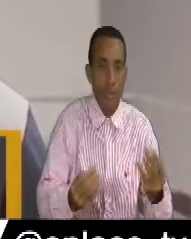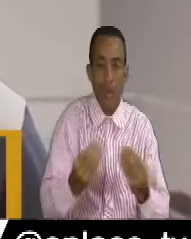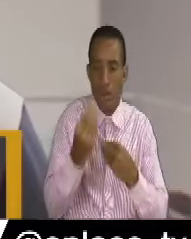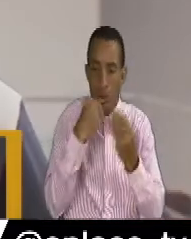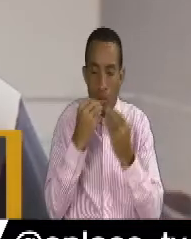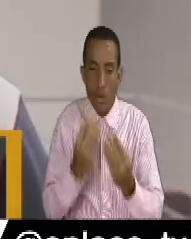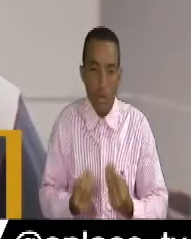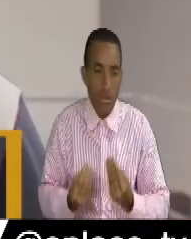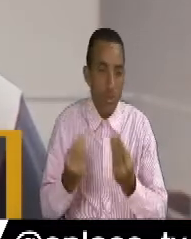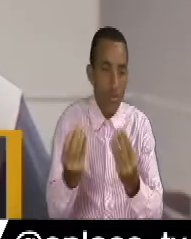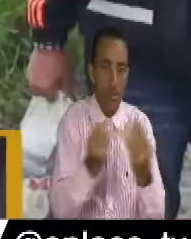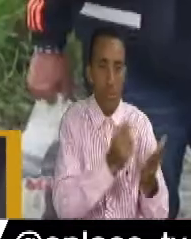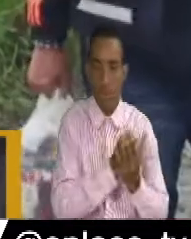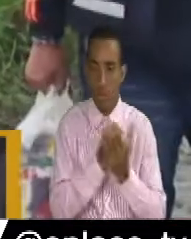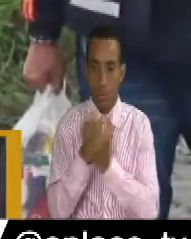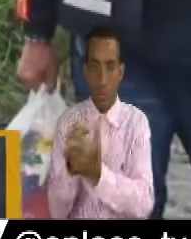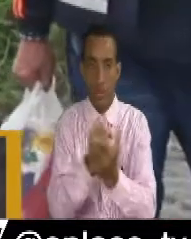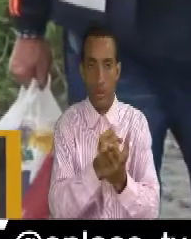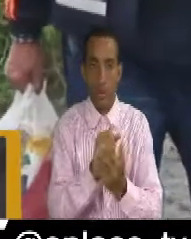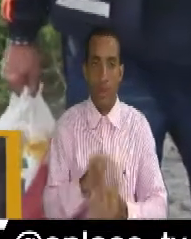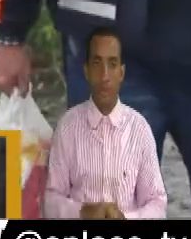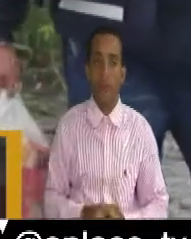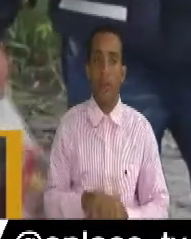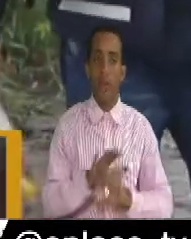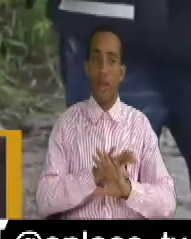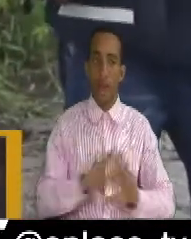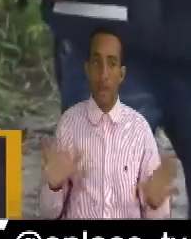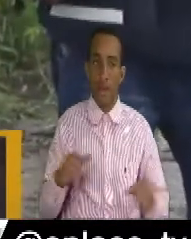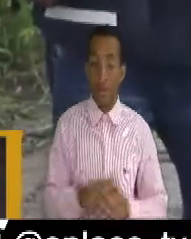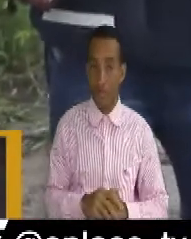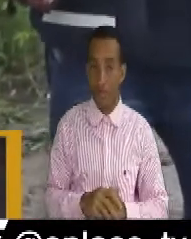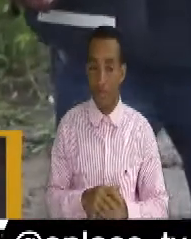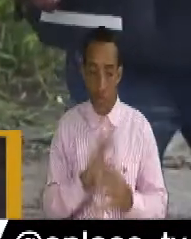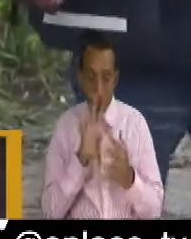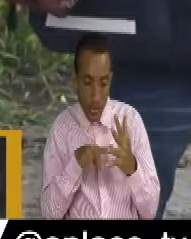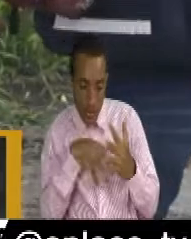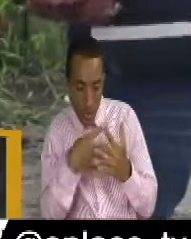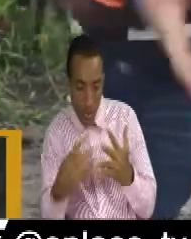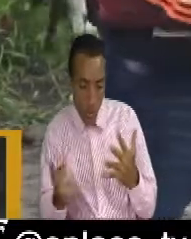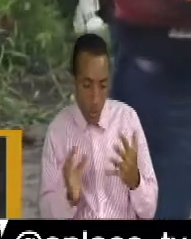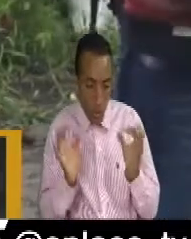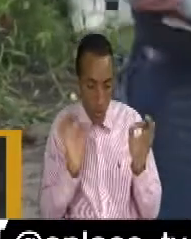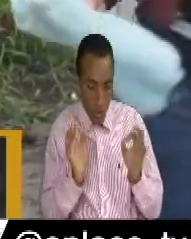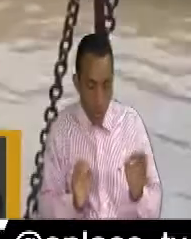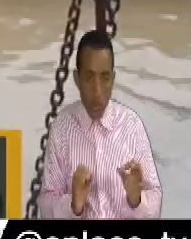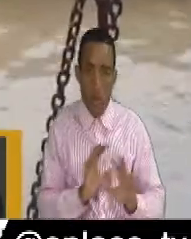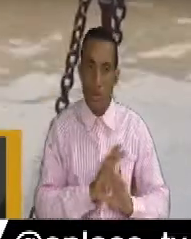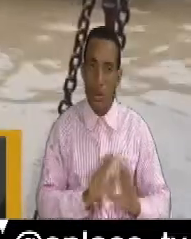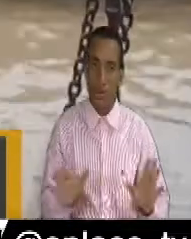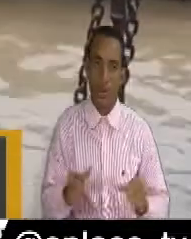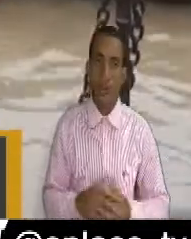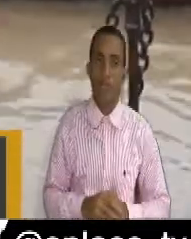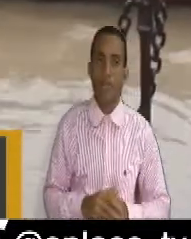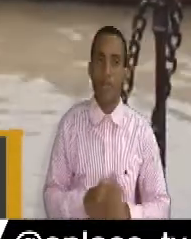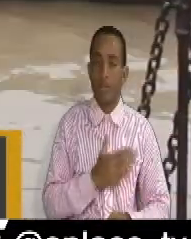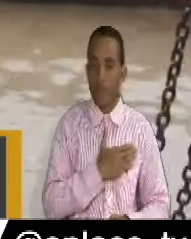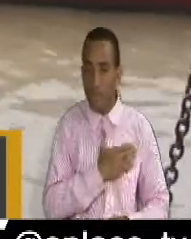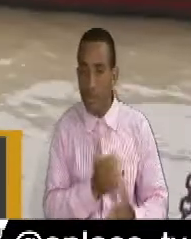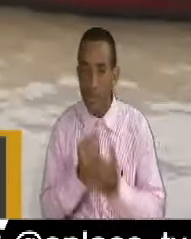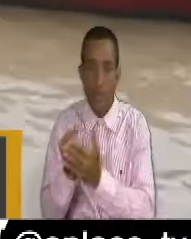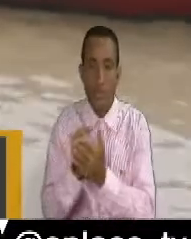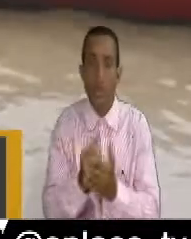ayudas disponibles, estamos terminando de cuadrar el cronograma para atender también al corregimiento